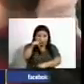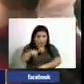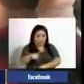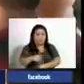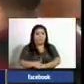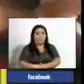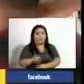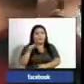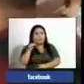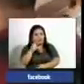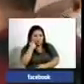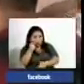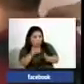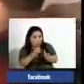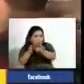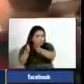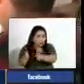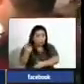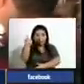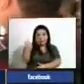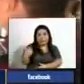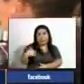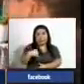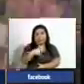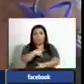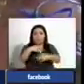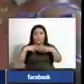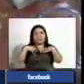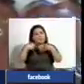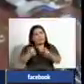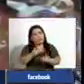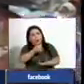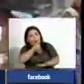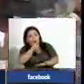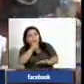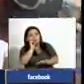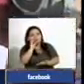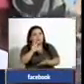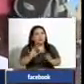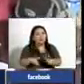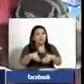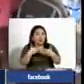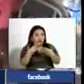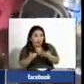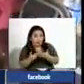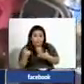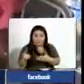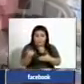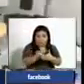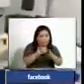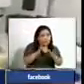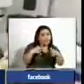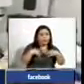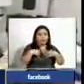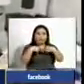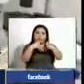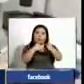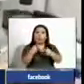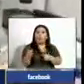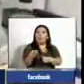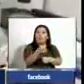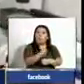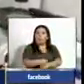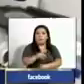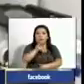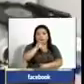momento. En contrapartida, hoy el ministro de Salud dio a conocer una cifra alentadora, la cantidad de recuperados que sube a una cifra